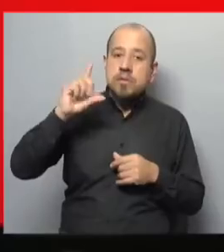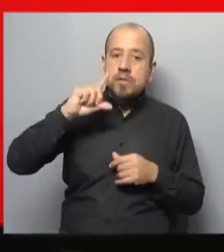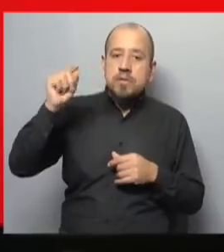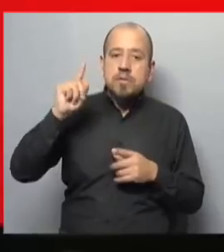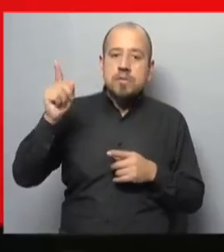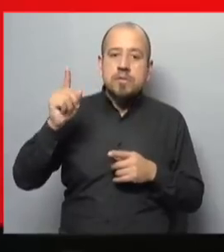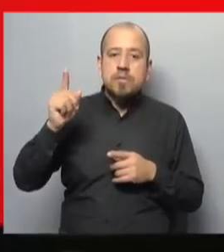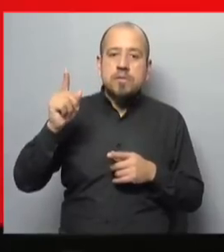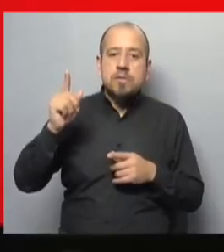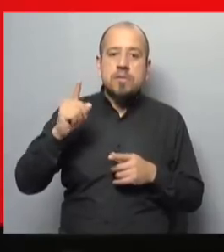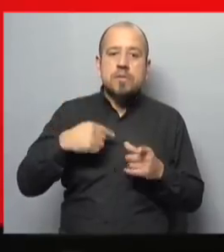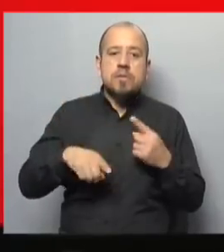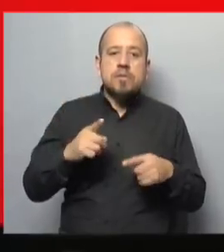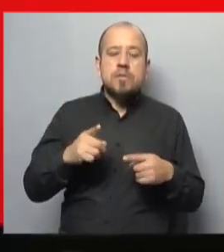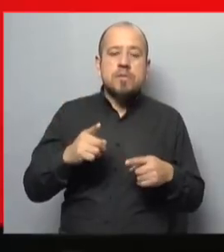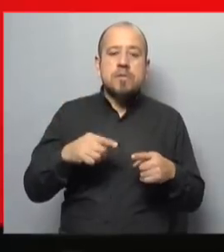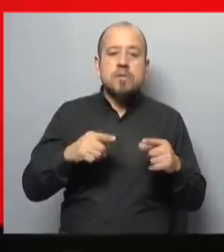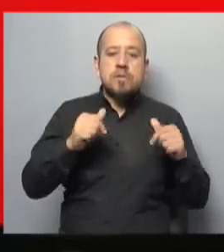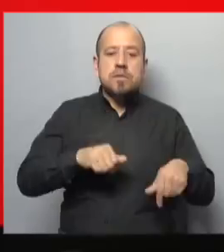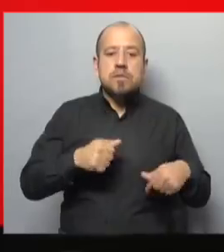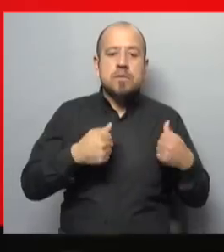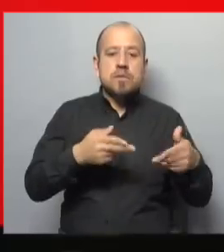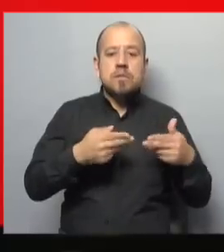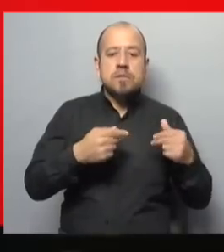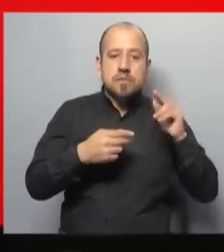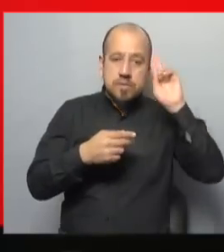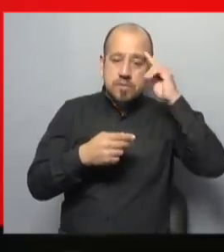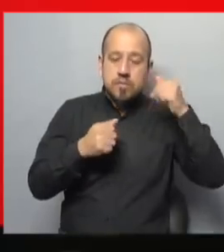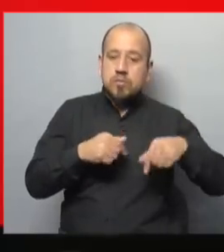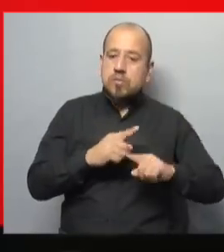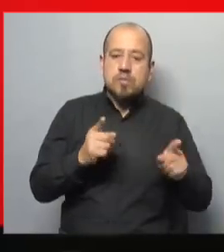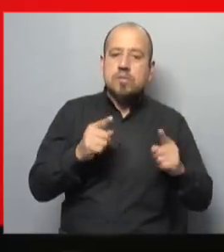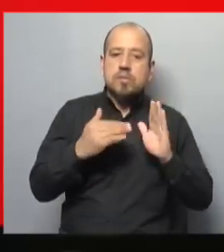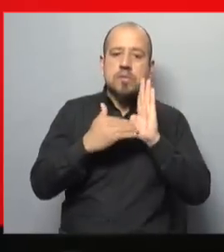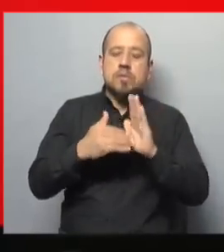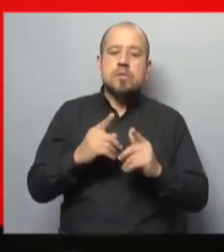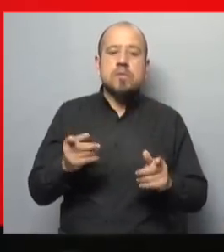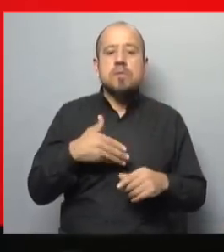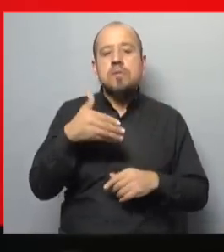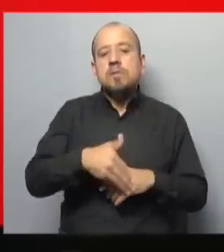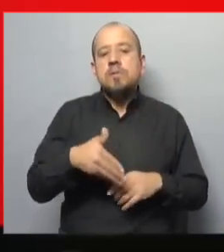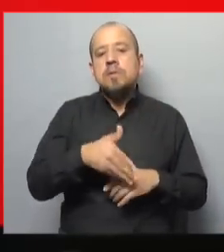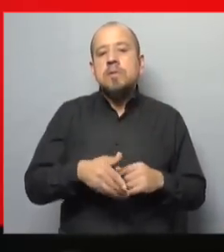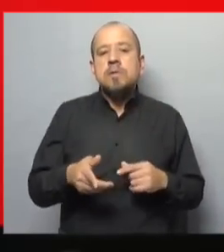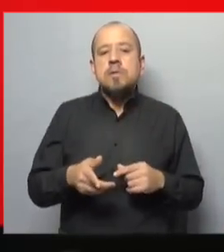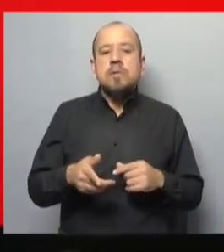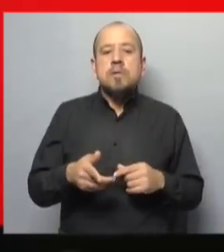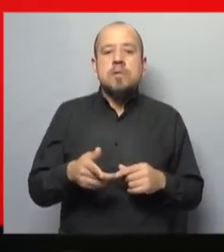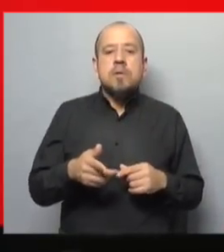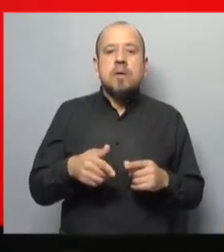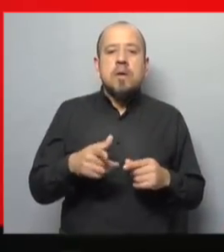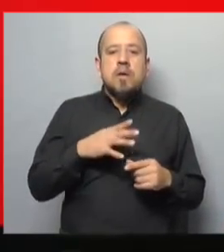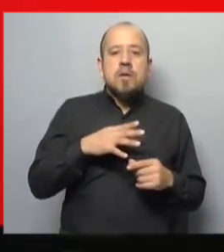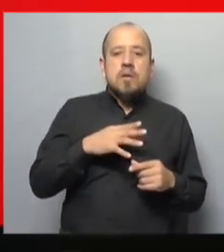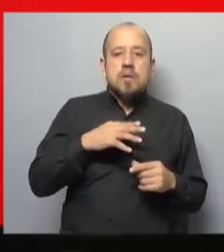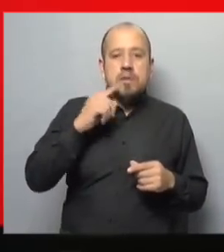de que no nos representan' lo del medio local de si es una referente a la participación y vuelvo a reiterar también